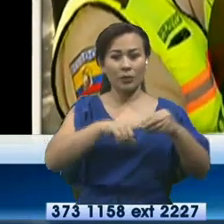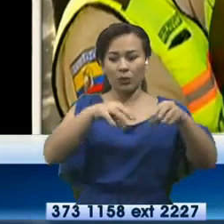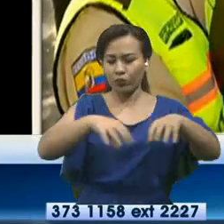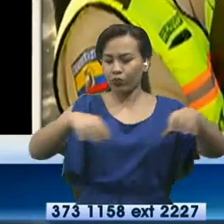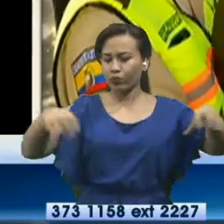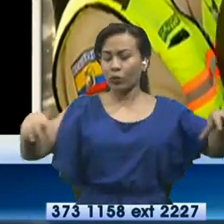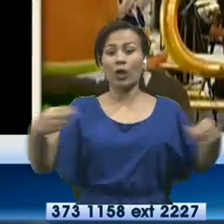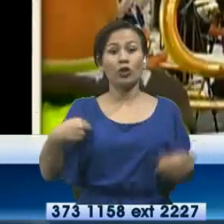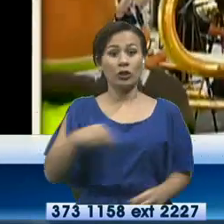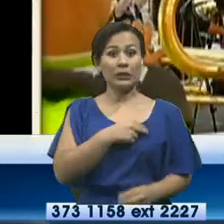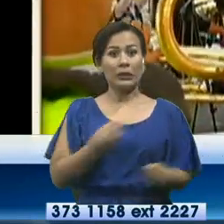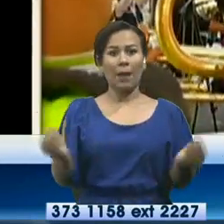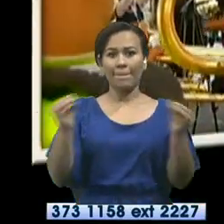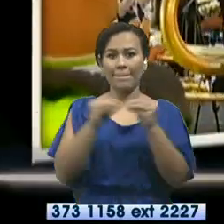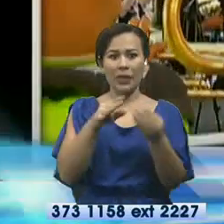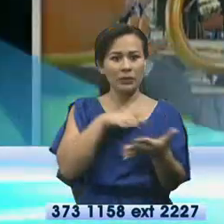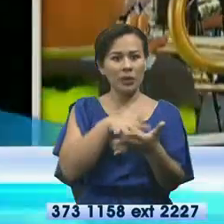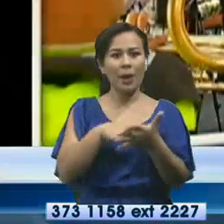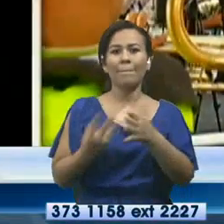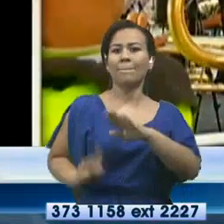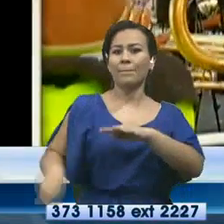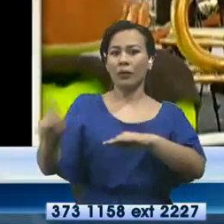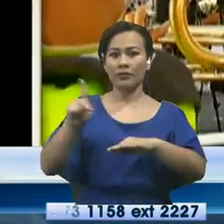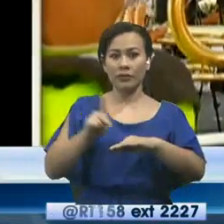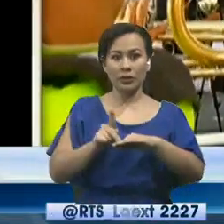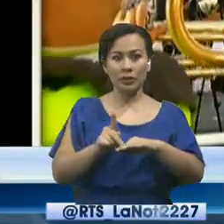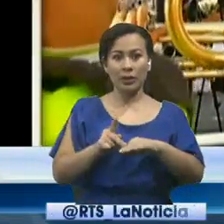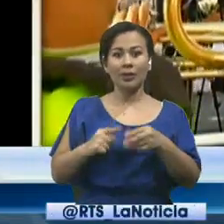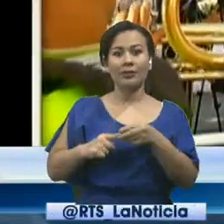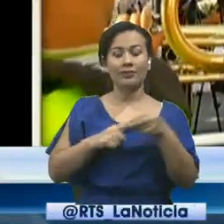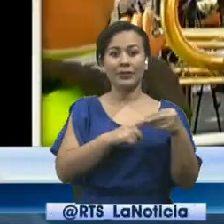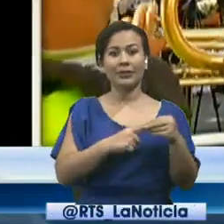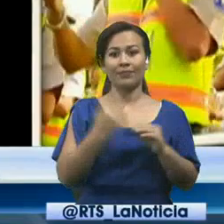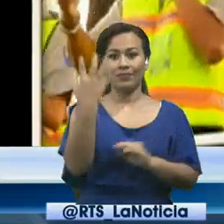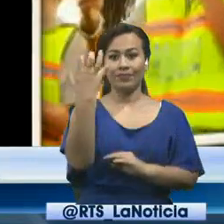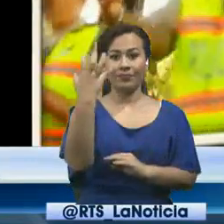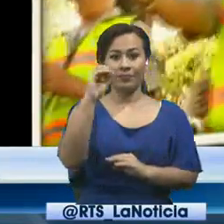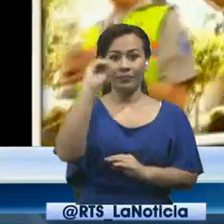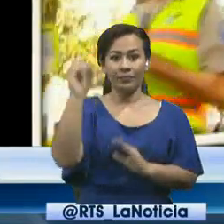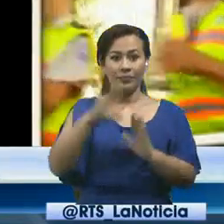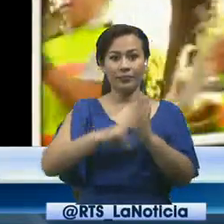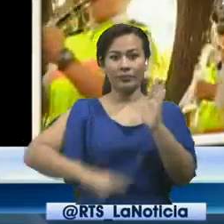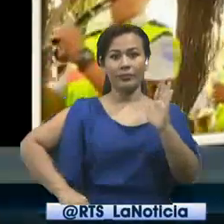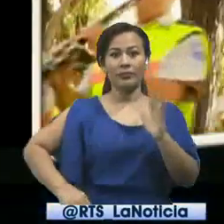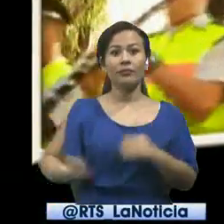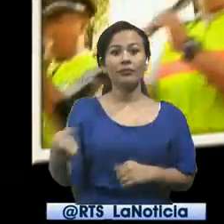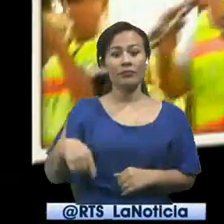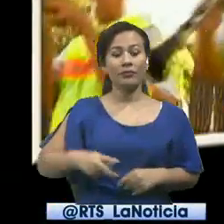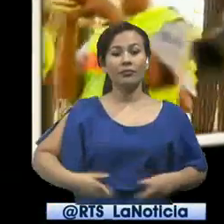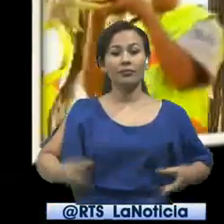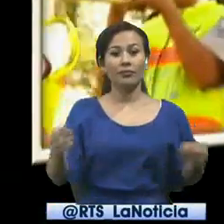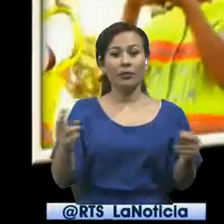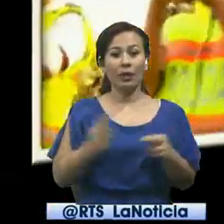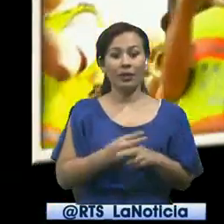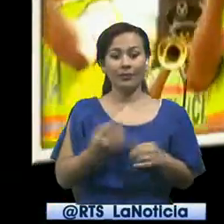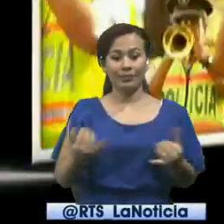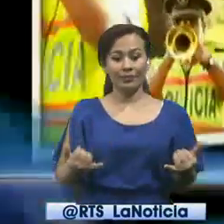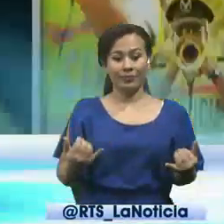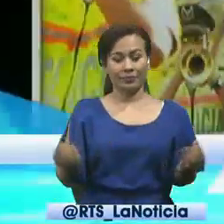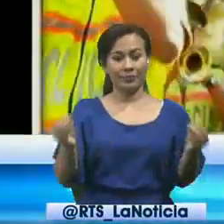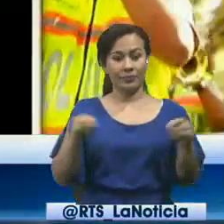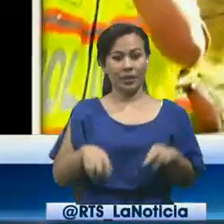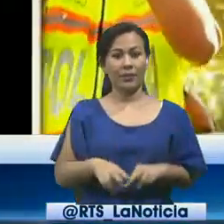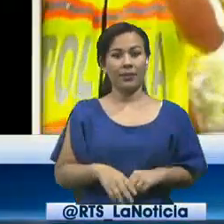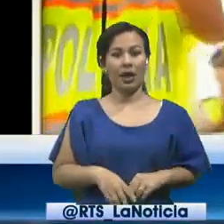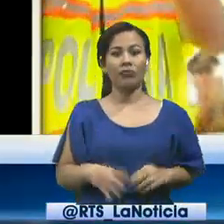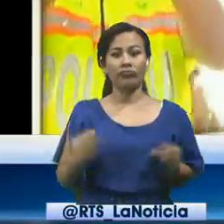mucho más, más profesional. Hay una disminución del 15% en hechos delictivos y lo propio. En este momento también tenemos una disminución en